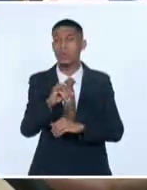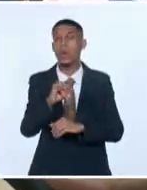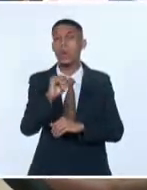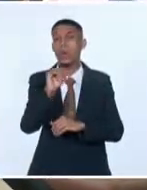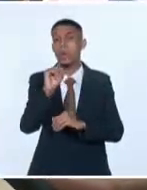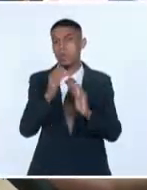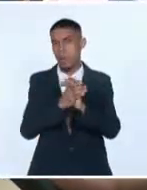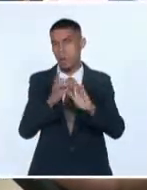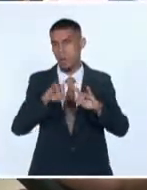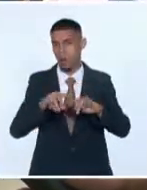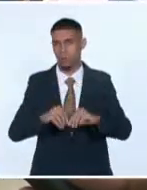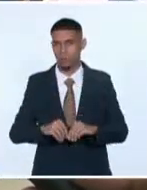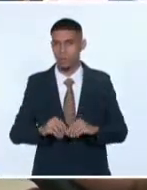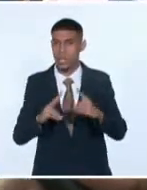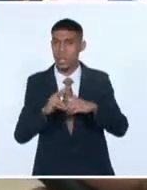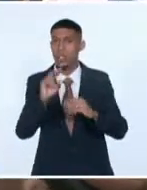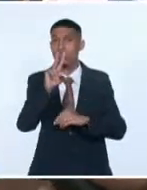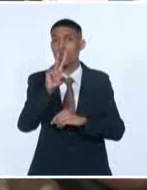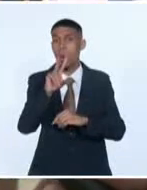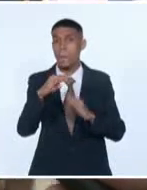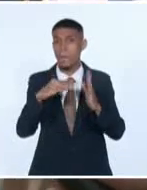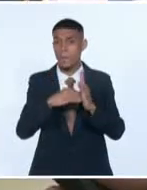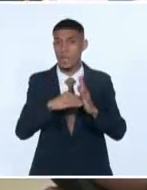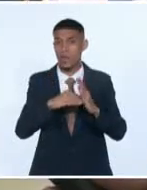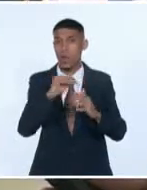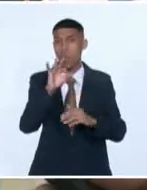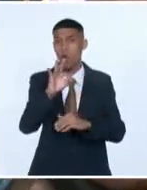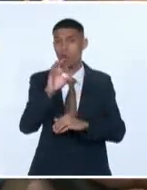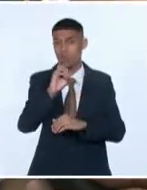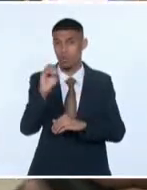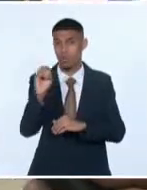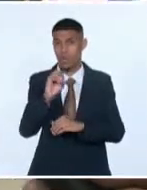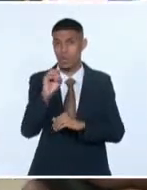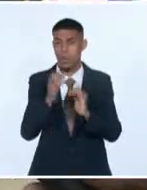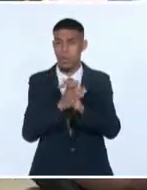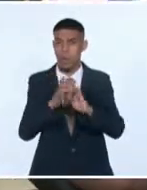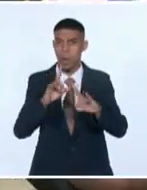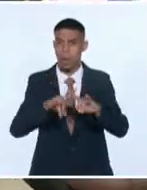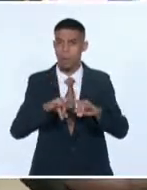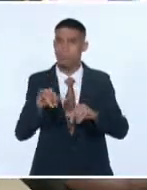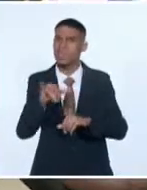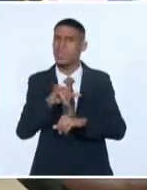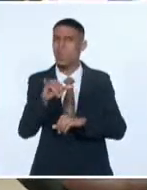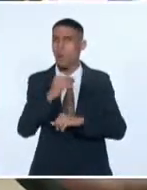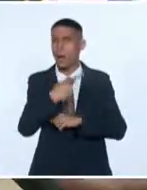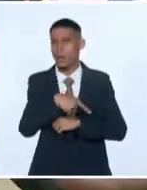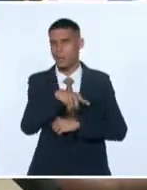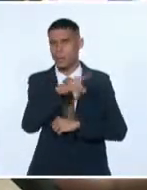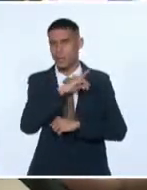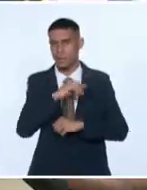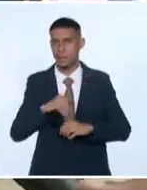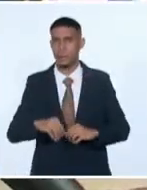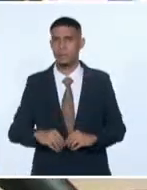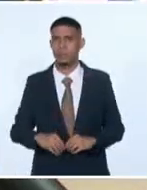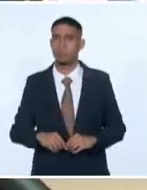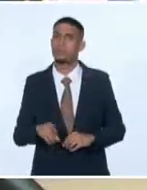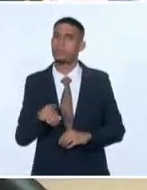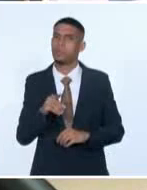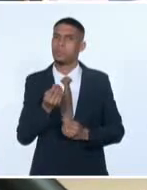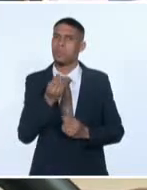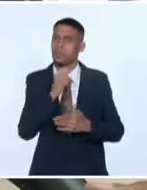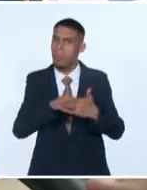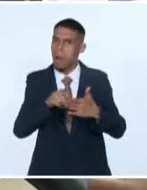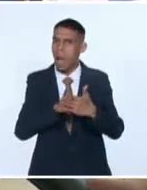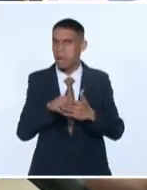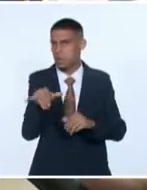y 2.850 megawatts de máxima demanda, similar a la máxima demanda del día de ayer. Las condiciones son similares, por tanto estamos